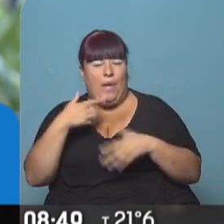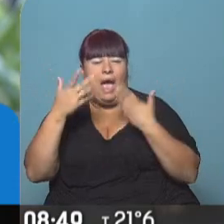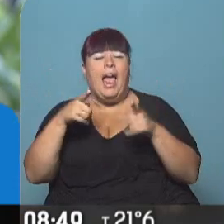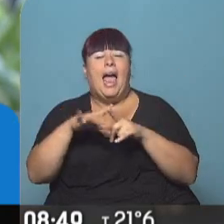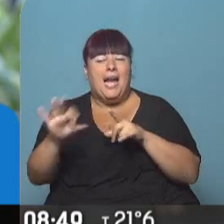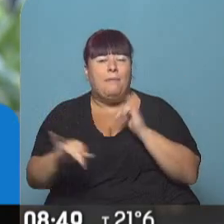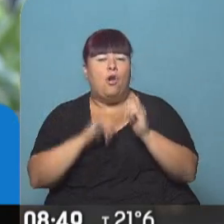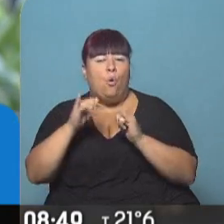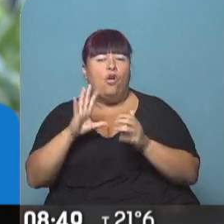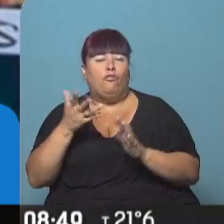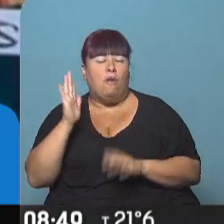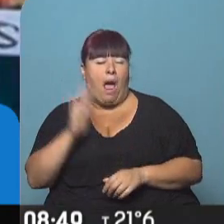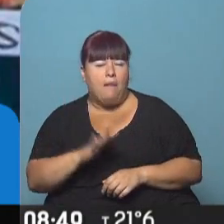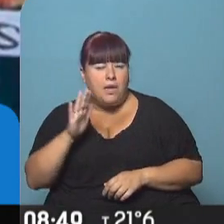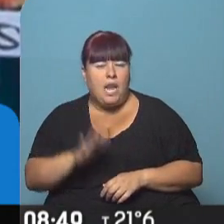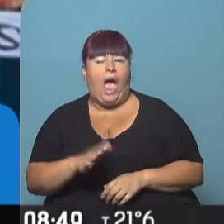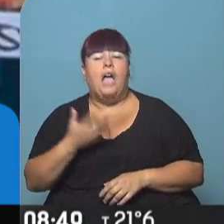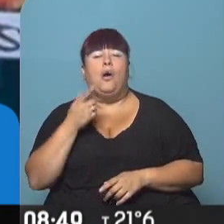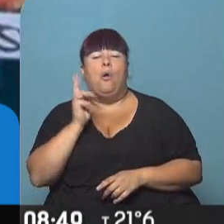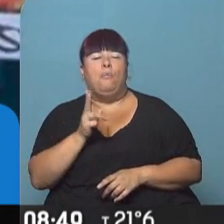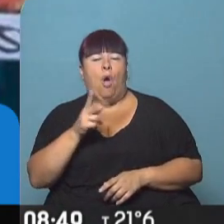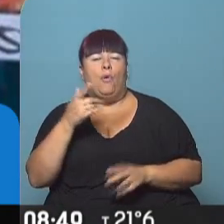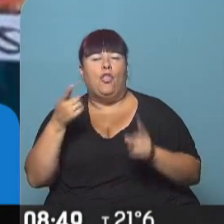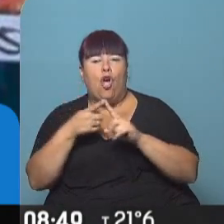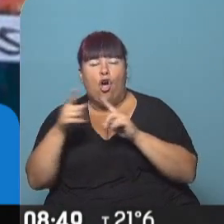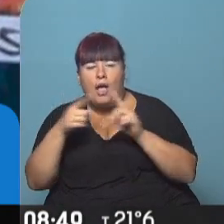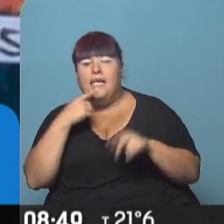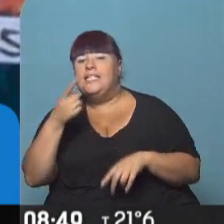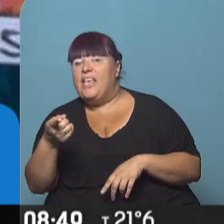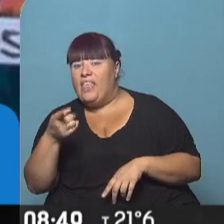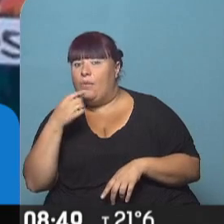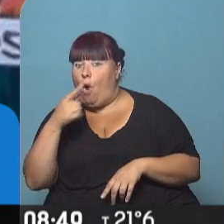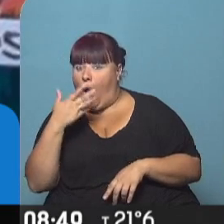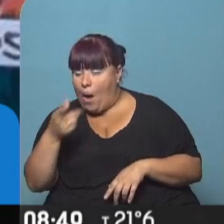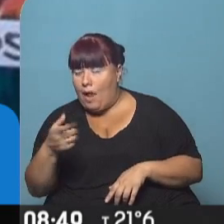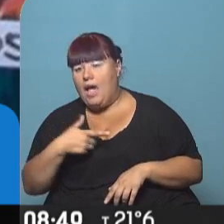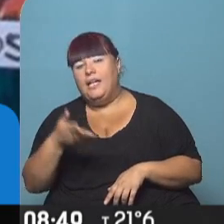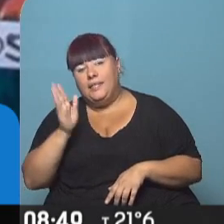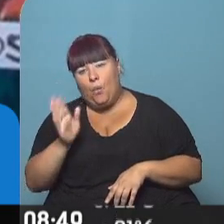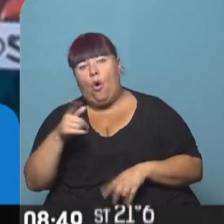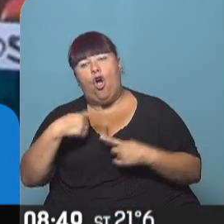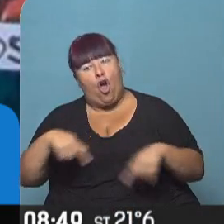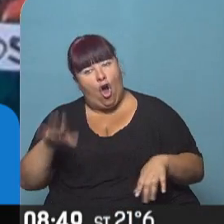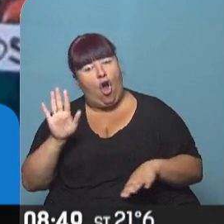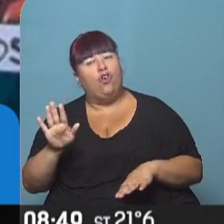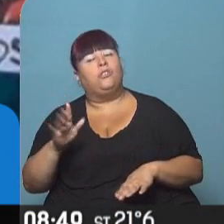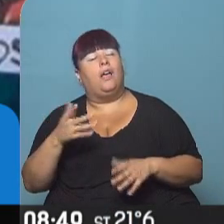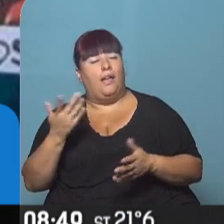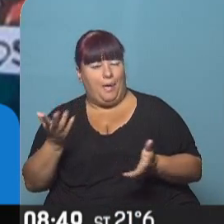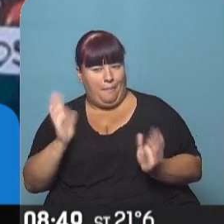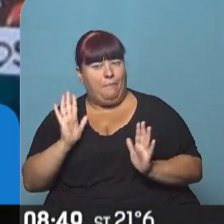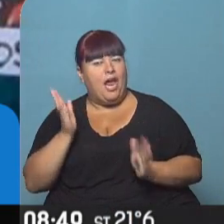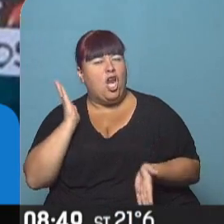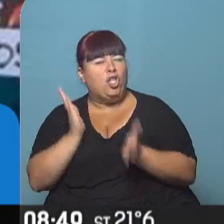hermanos relatan cómo los amenazaba, cómo les impedía comunicarse, que si decís algo te voy a hacer cosas, pero del ámbito